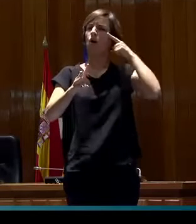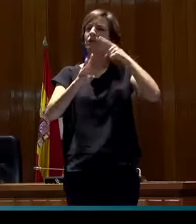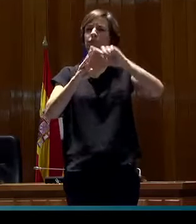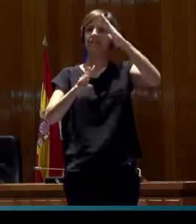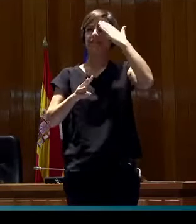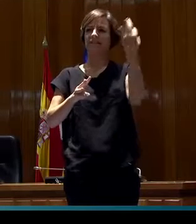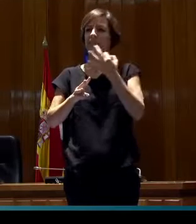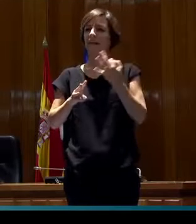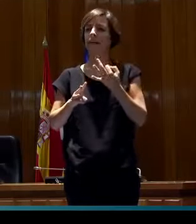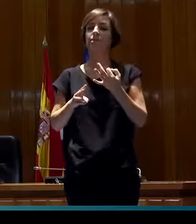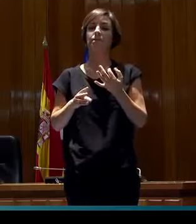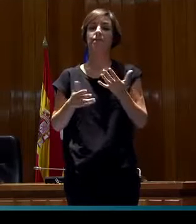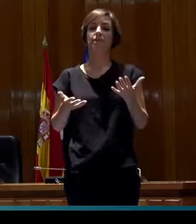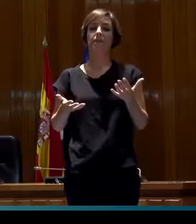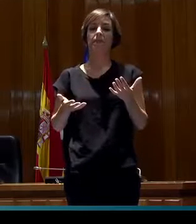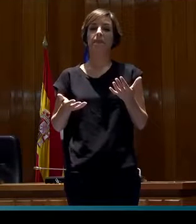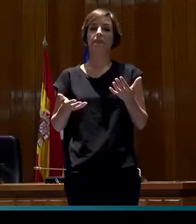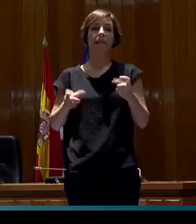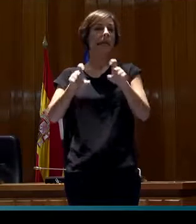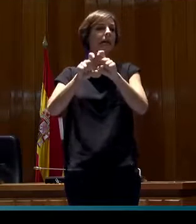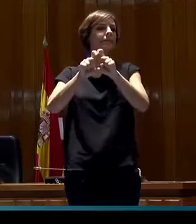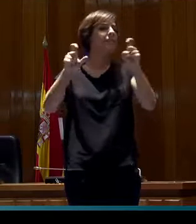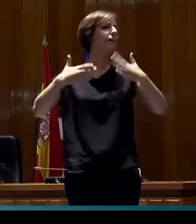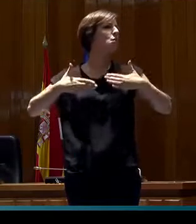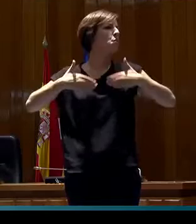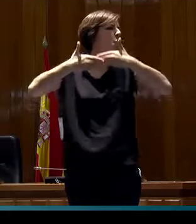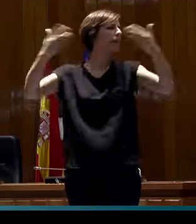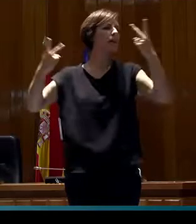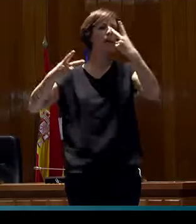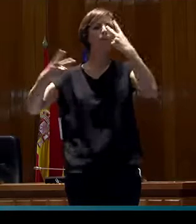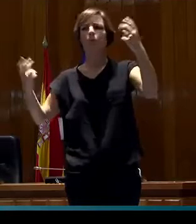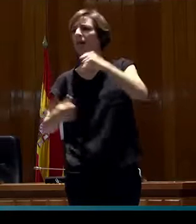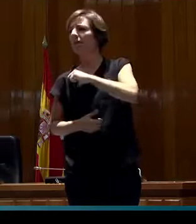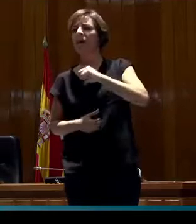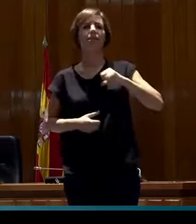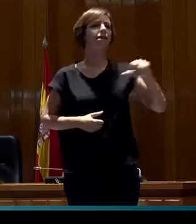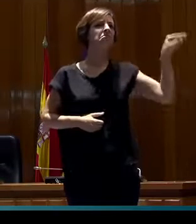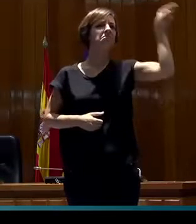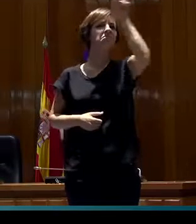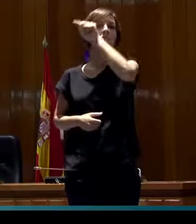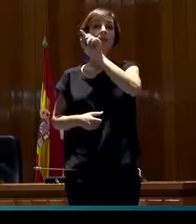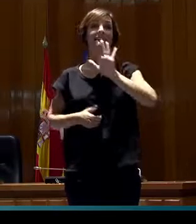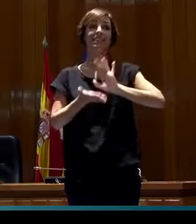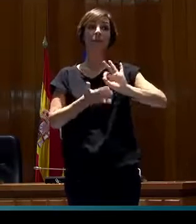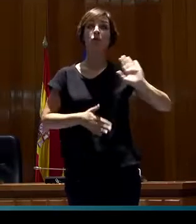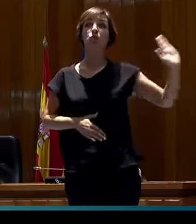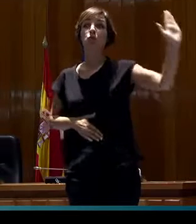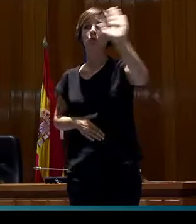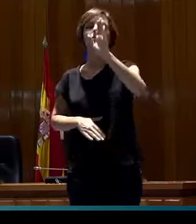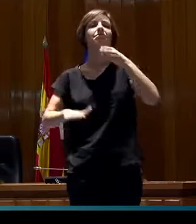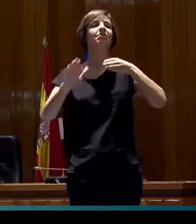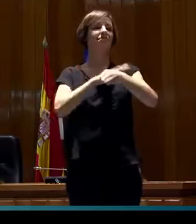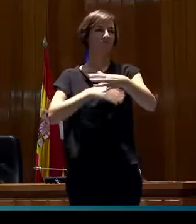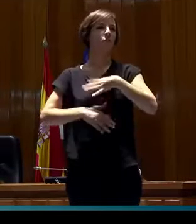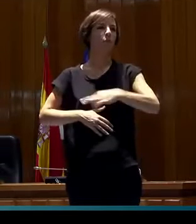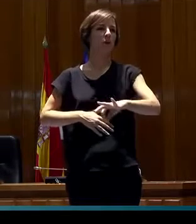el posibilitar que toda entidad pública o privada, da igual, tenga la posibilidad de hacer accesibles sus servicios